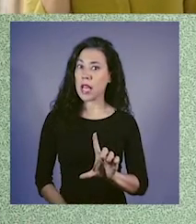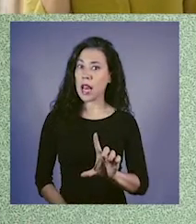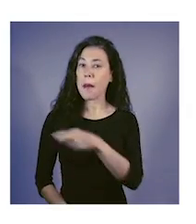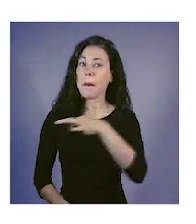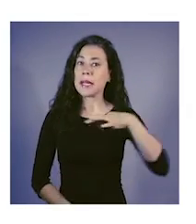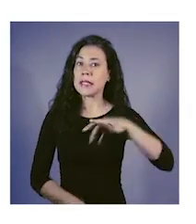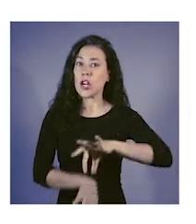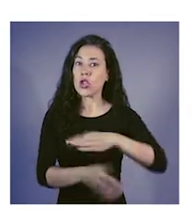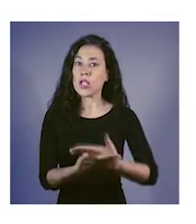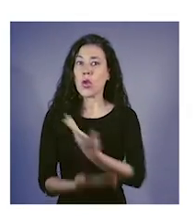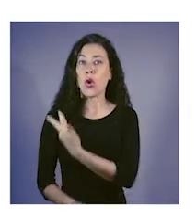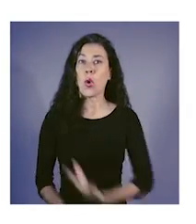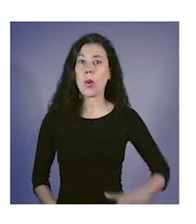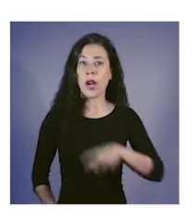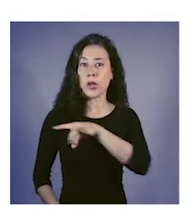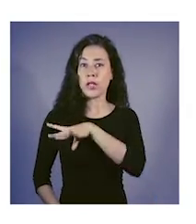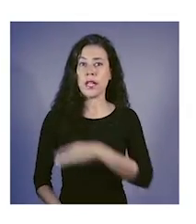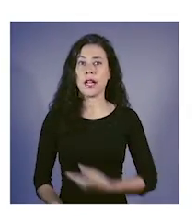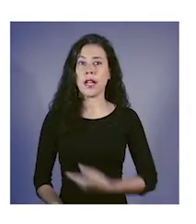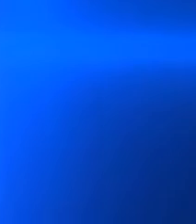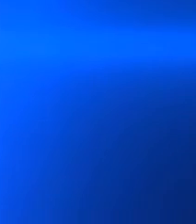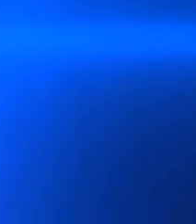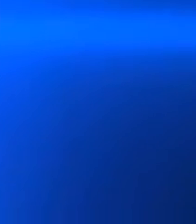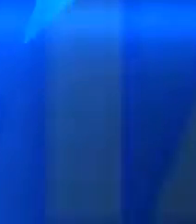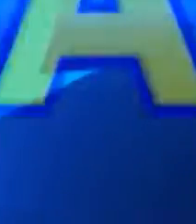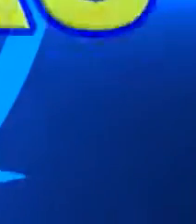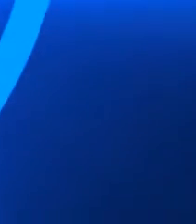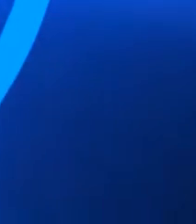www.espositivosaber.cl. Ministerio de Salud. Gobierno de Chile.